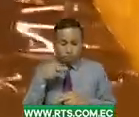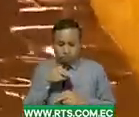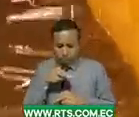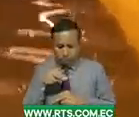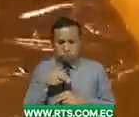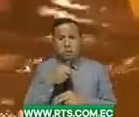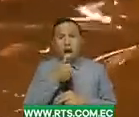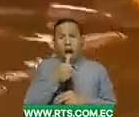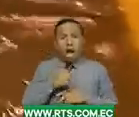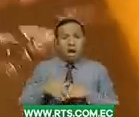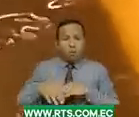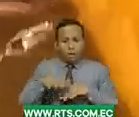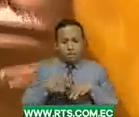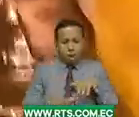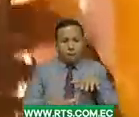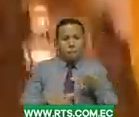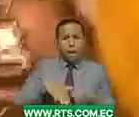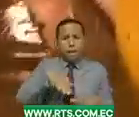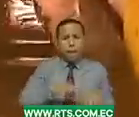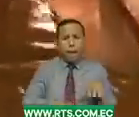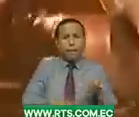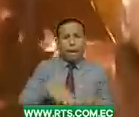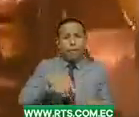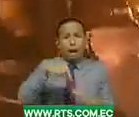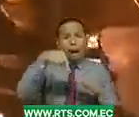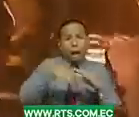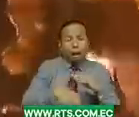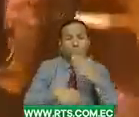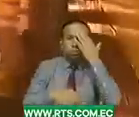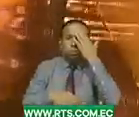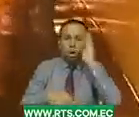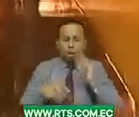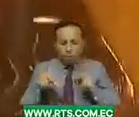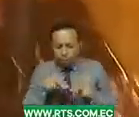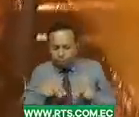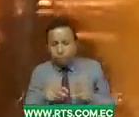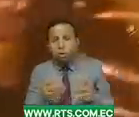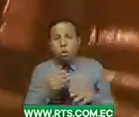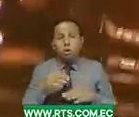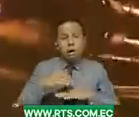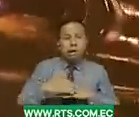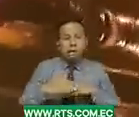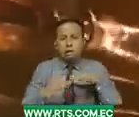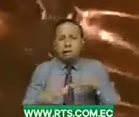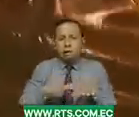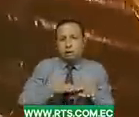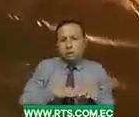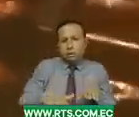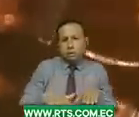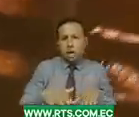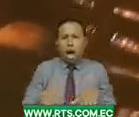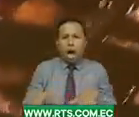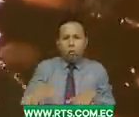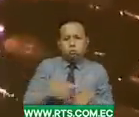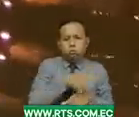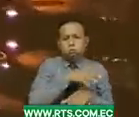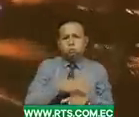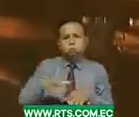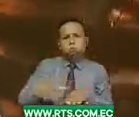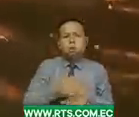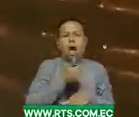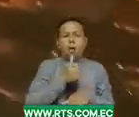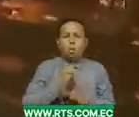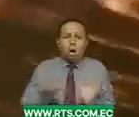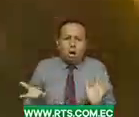lo que estamos pisando, si hay partes del piso de los bloques que existen o no existen. Pero bueno, vamos a